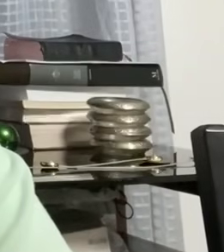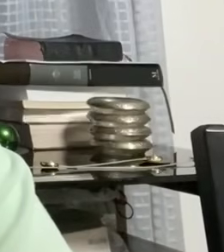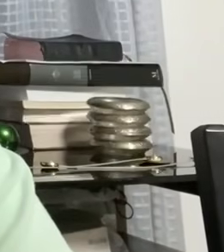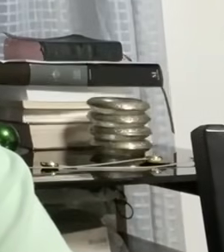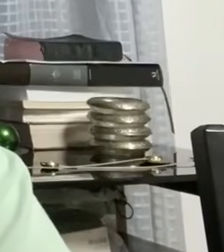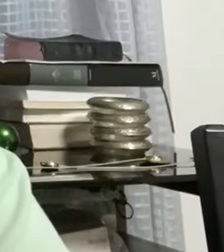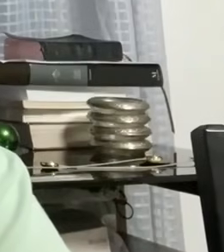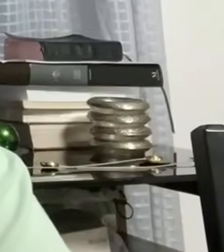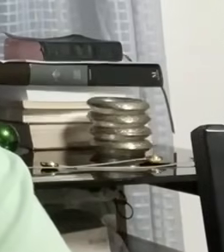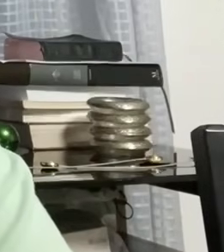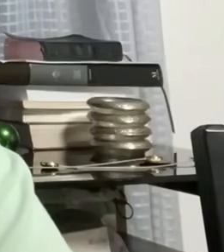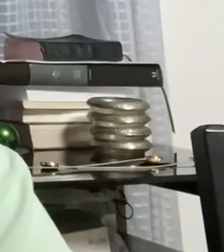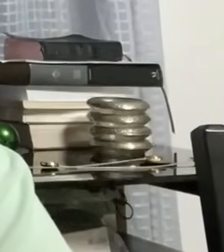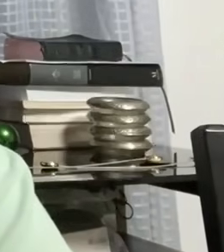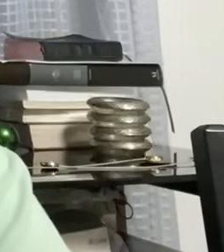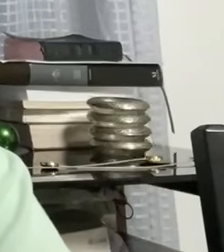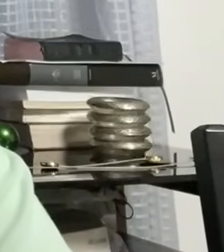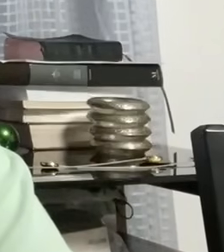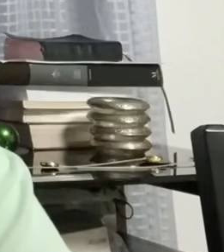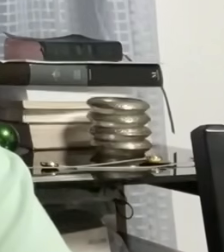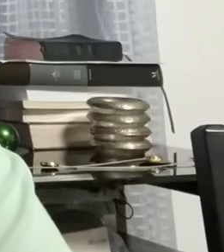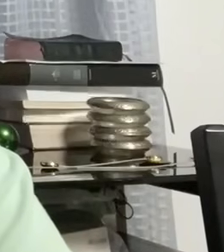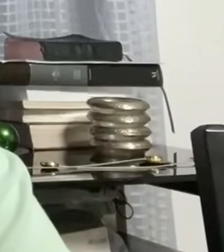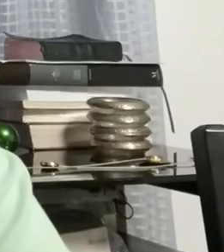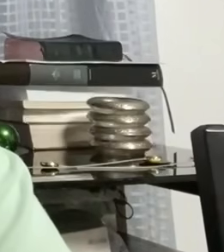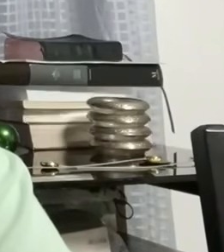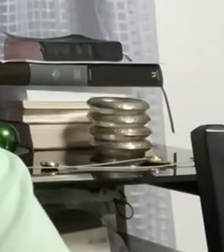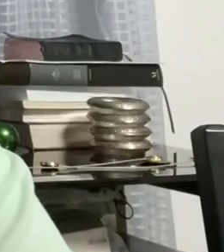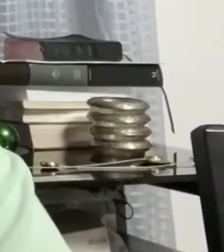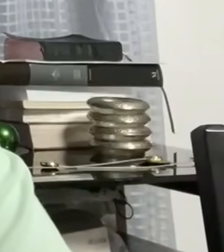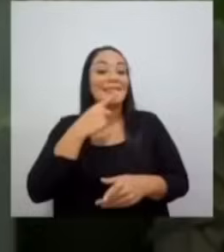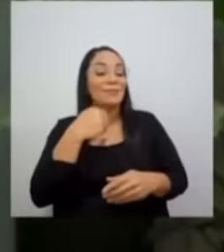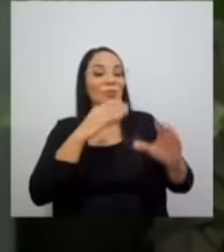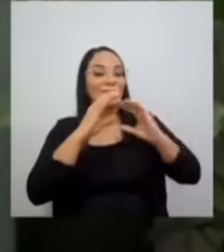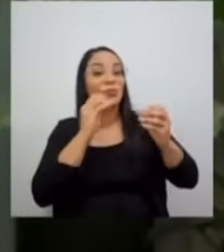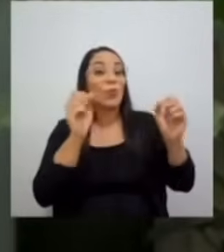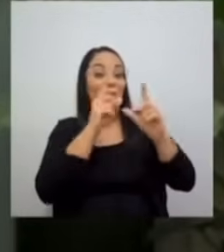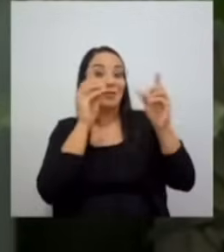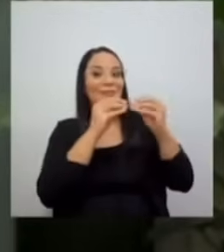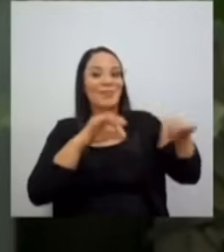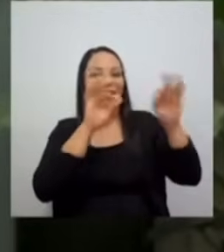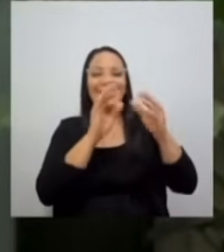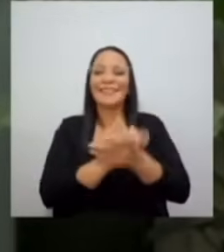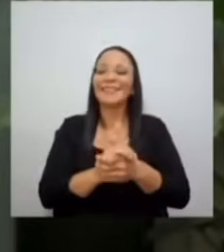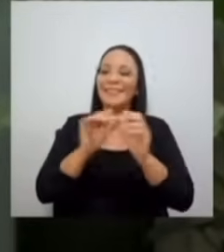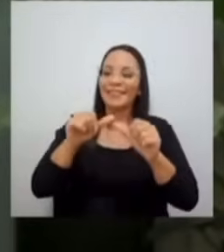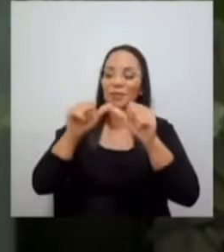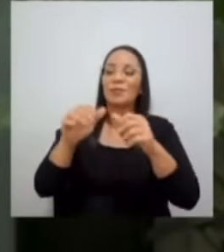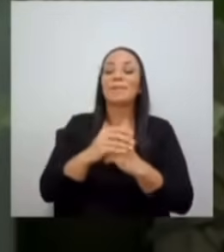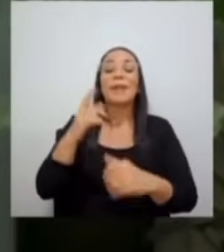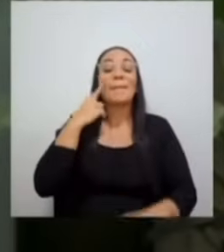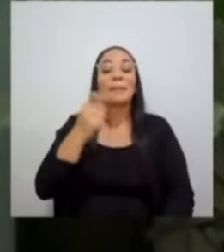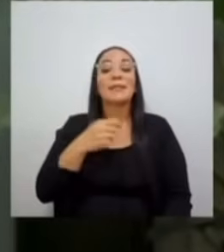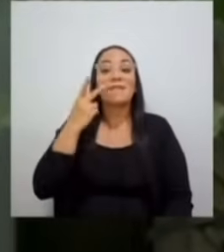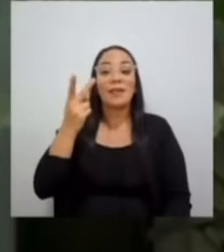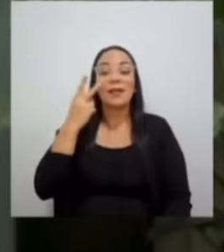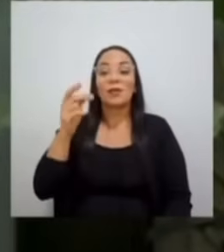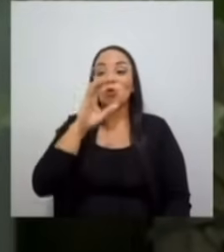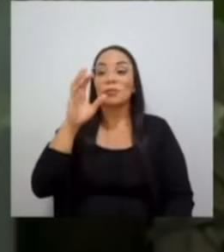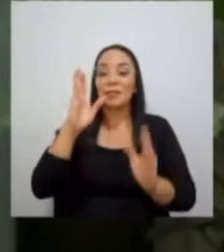que se desprendía de las pandillas. Esto dijo el presidente Rodrigo Chávez. Presidente, los costarricenses están ansiosos